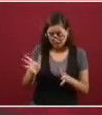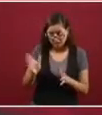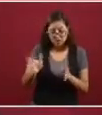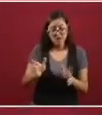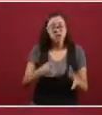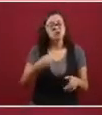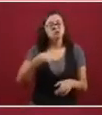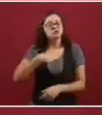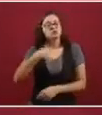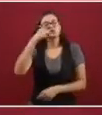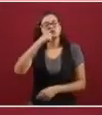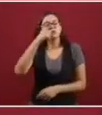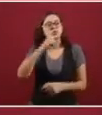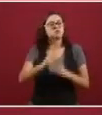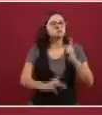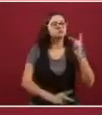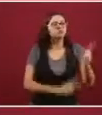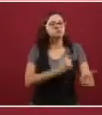constantemente viendo esto.